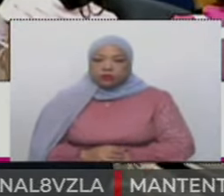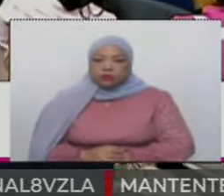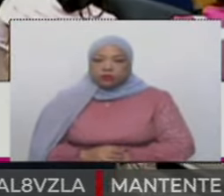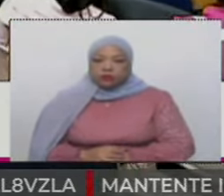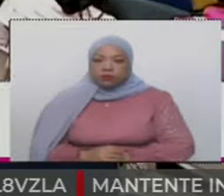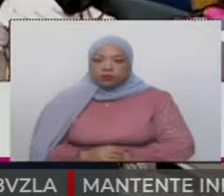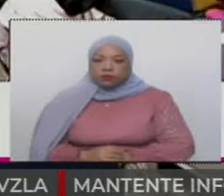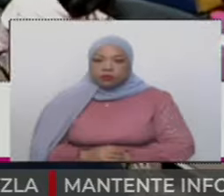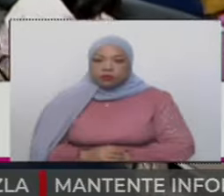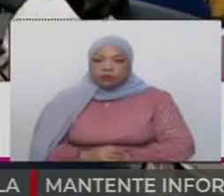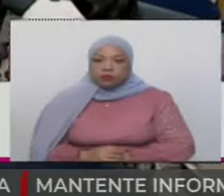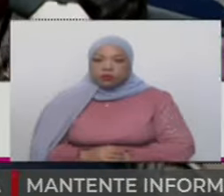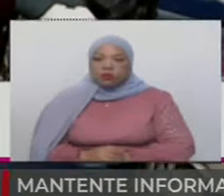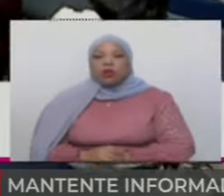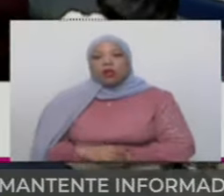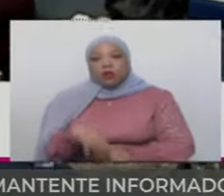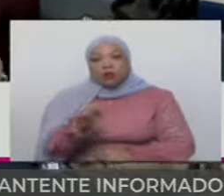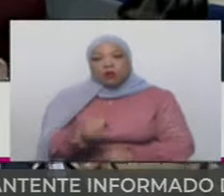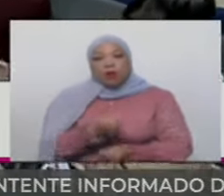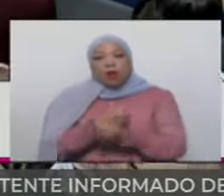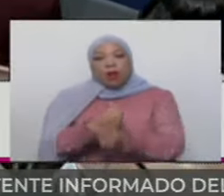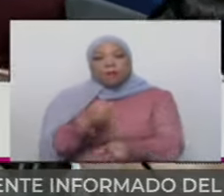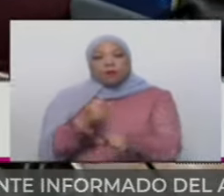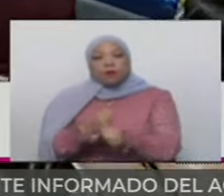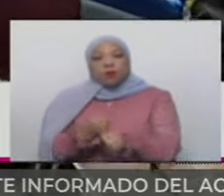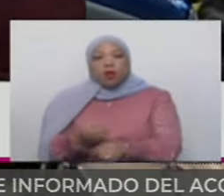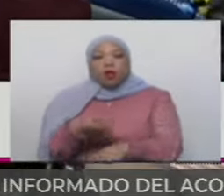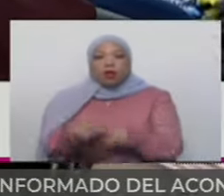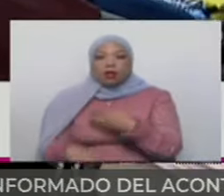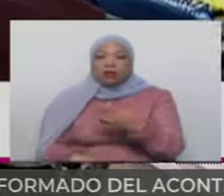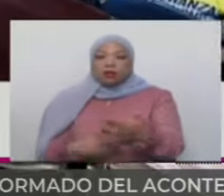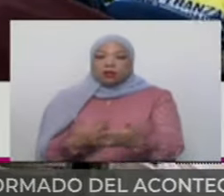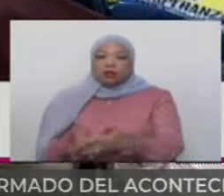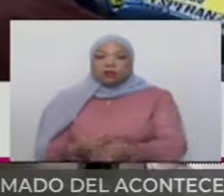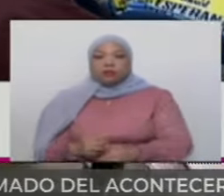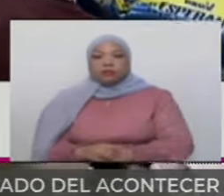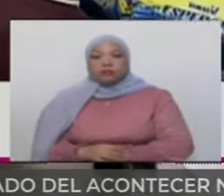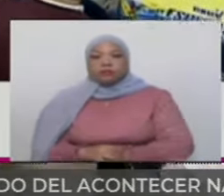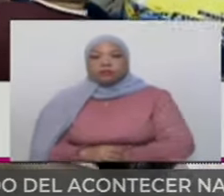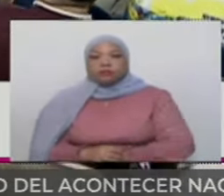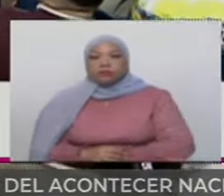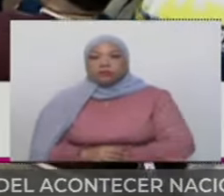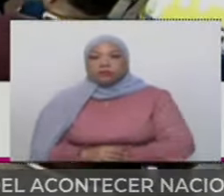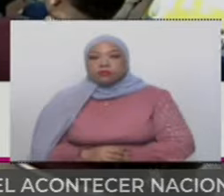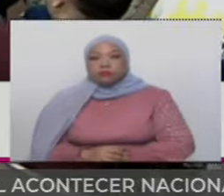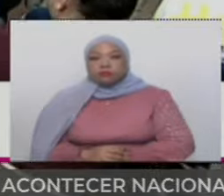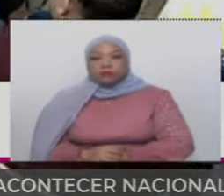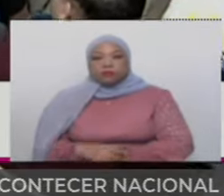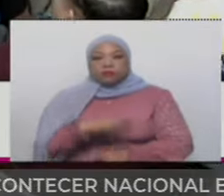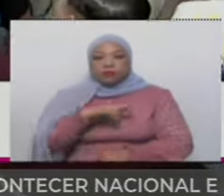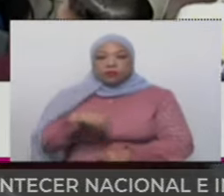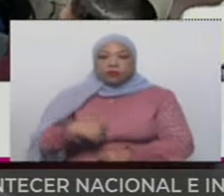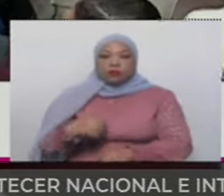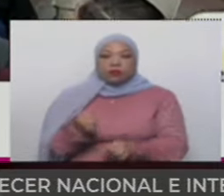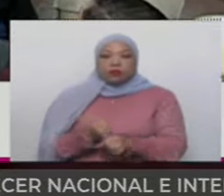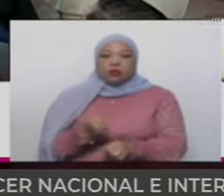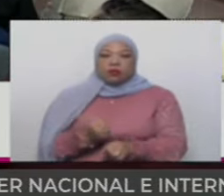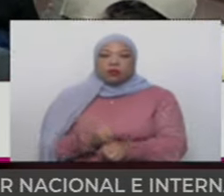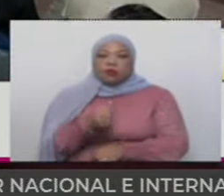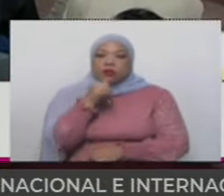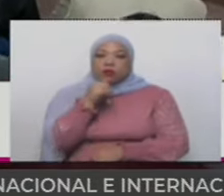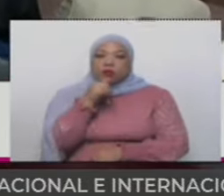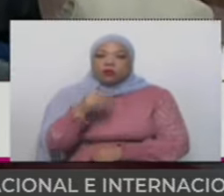Con mucho amor. Así es, con amor para regalar. Pero fíjese, creo que también se ha constituido aquí en Caracas,